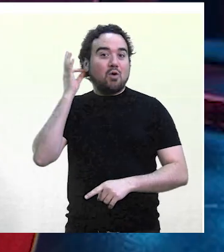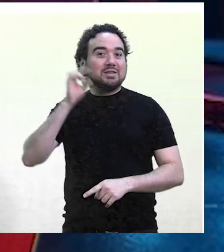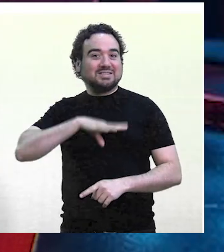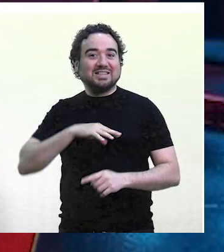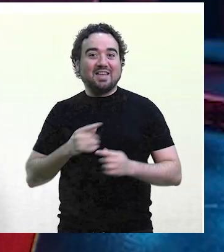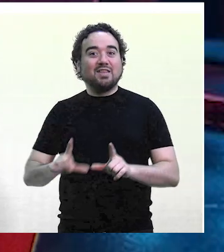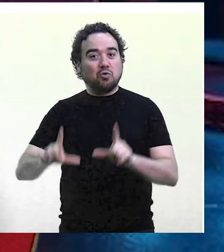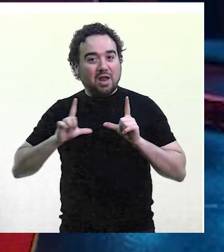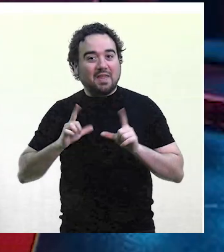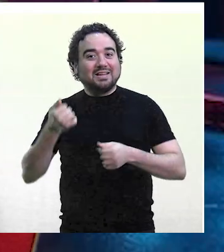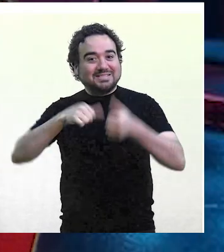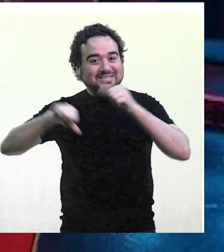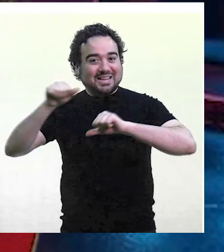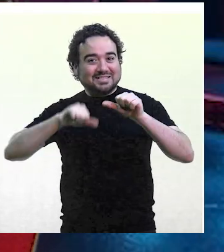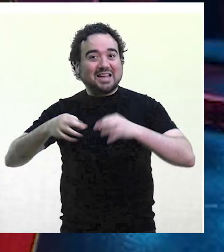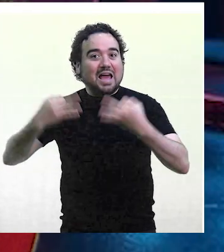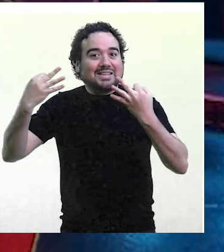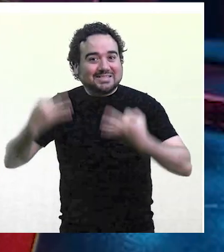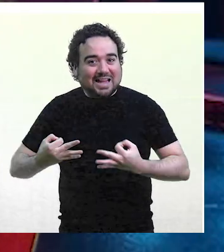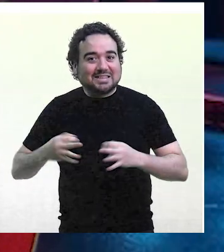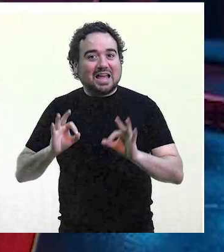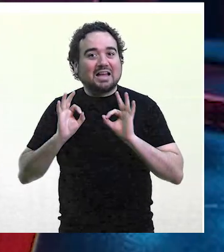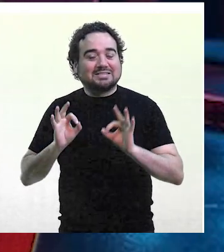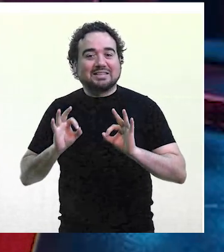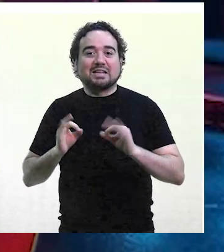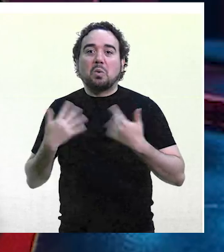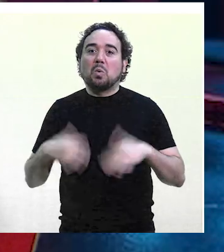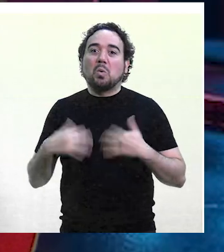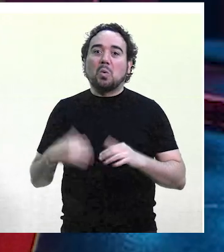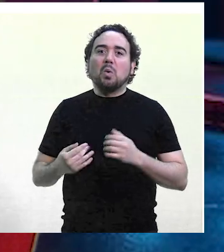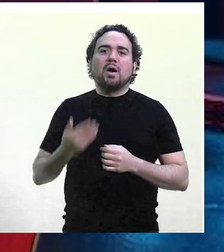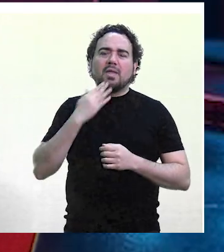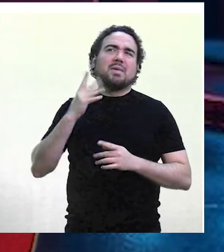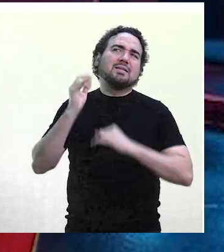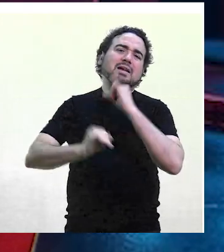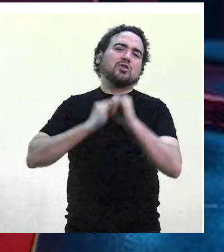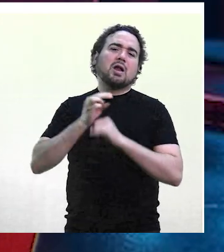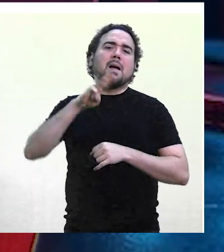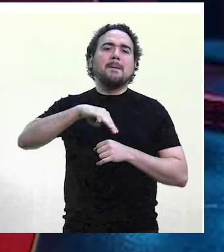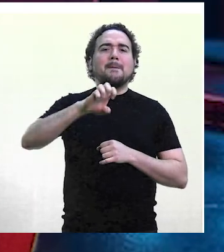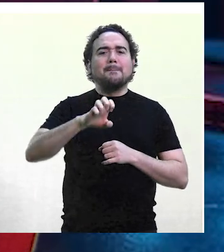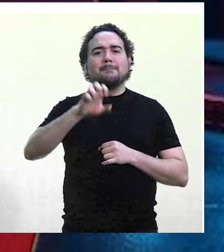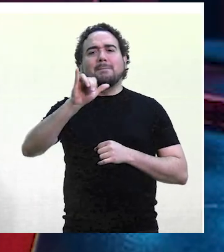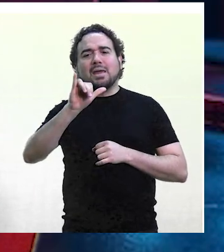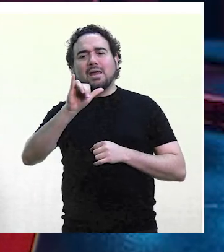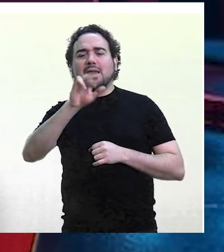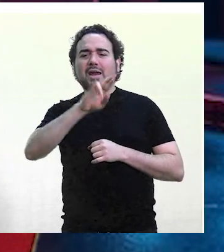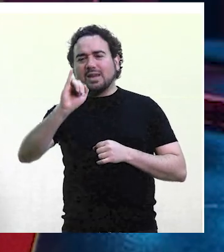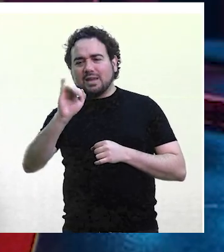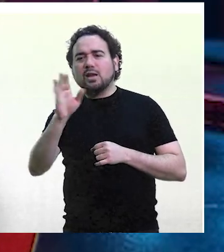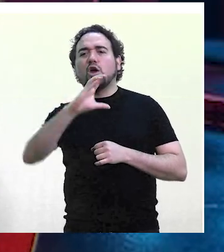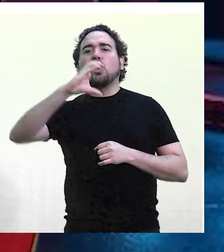chilena que se doctoró en ciencias exactas, o sea, bueno, y ahí obviamente en el mundo a nivel internacional, Marie Curie, también Rosalind Franklin, hay harta